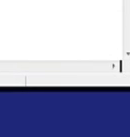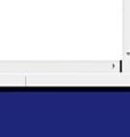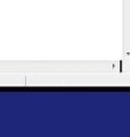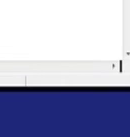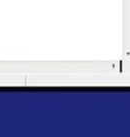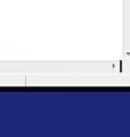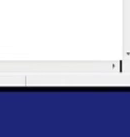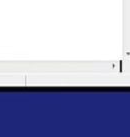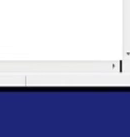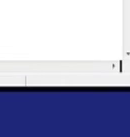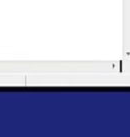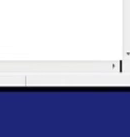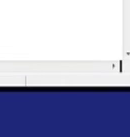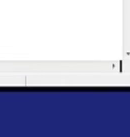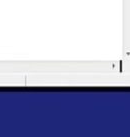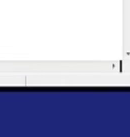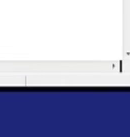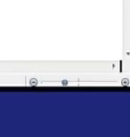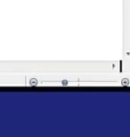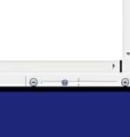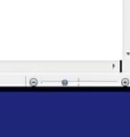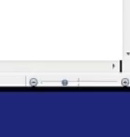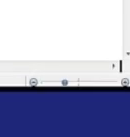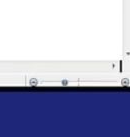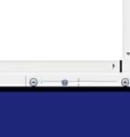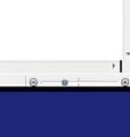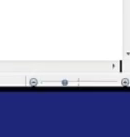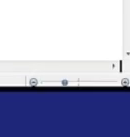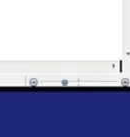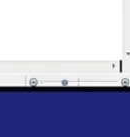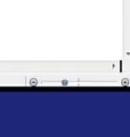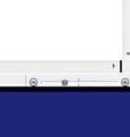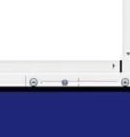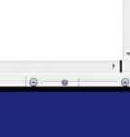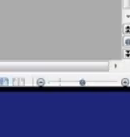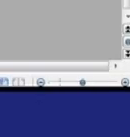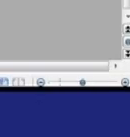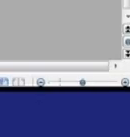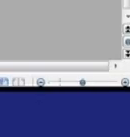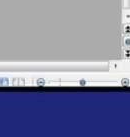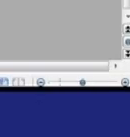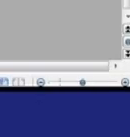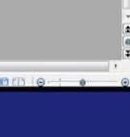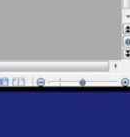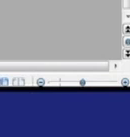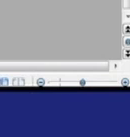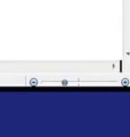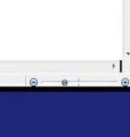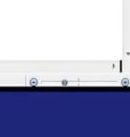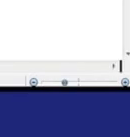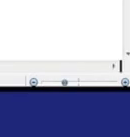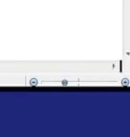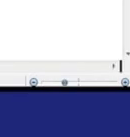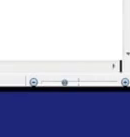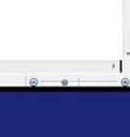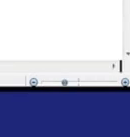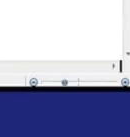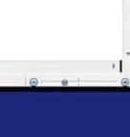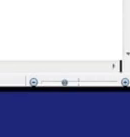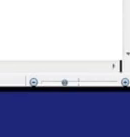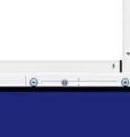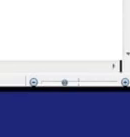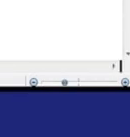se va a sembrar en este mes. Copiamos nuestras dos fórmulas en el archivo auxiliar que